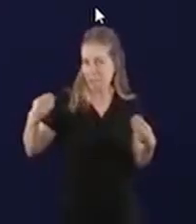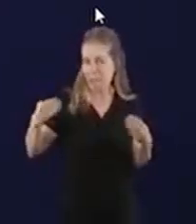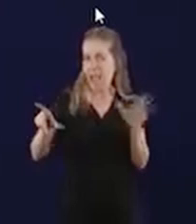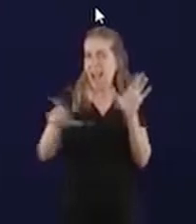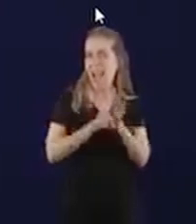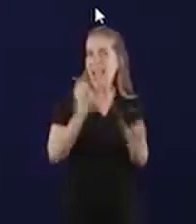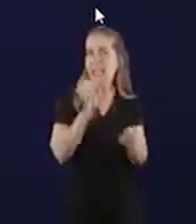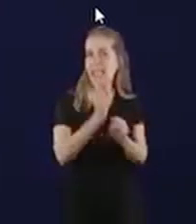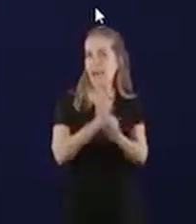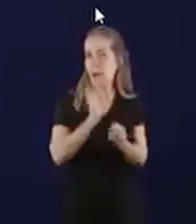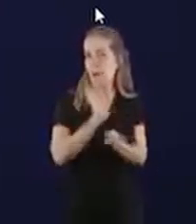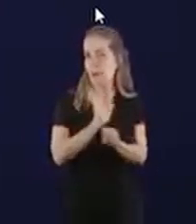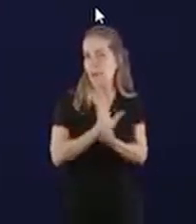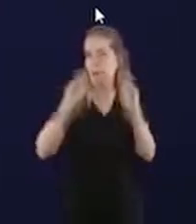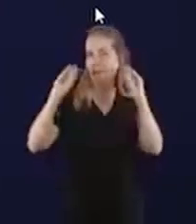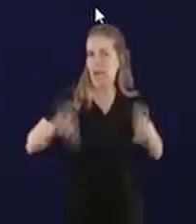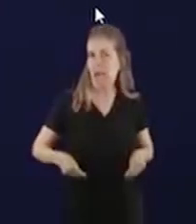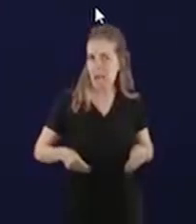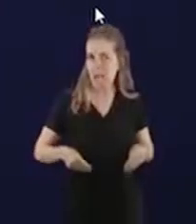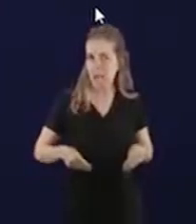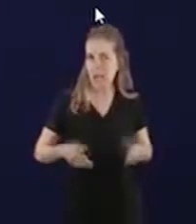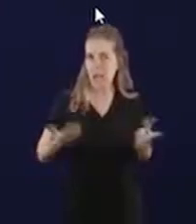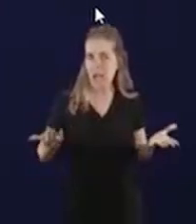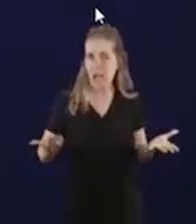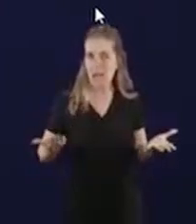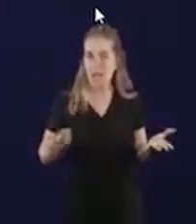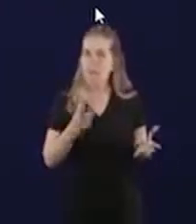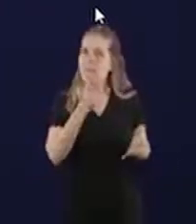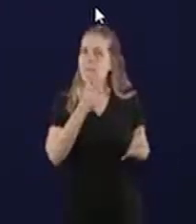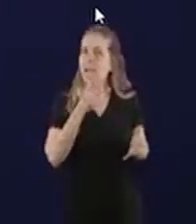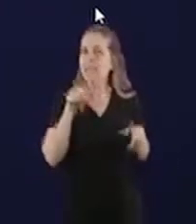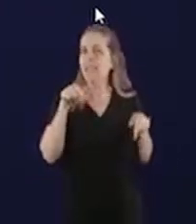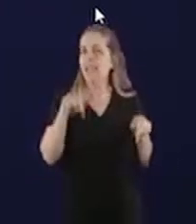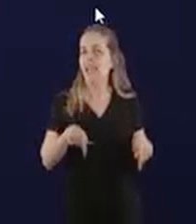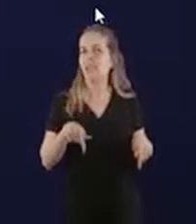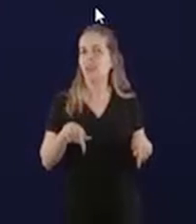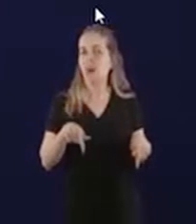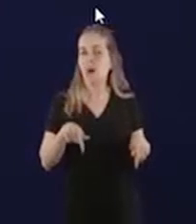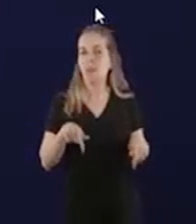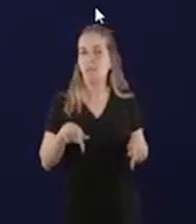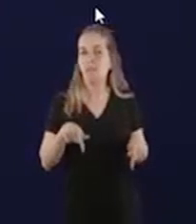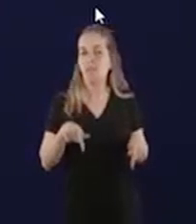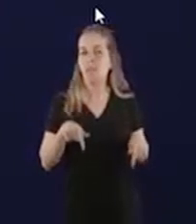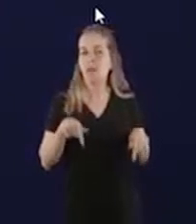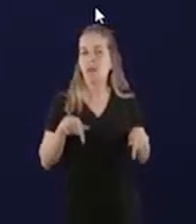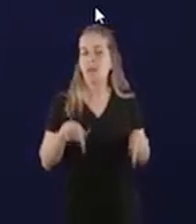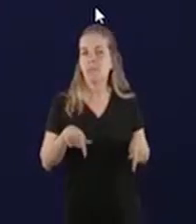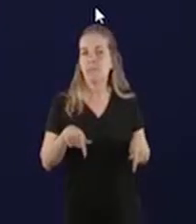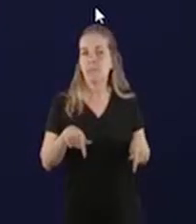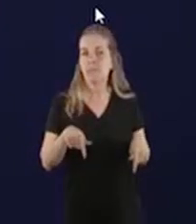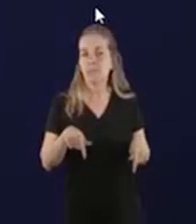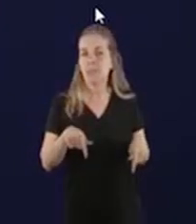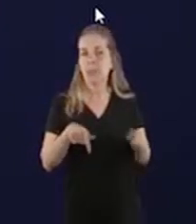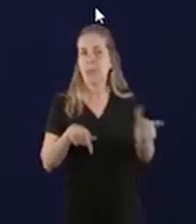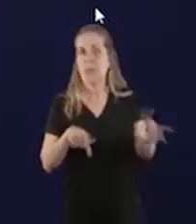laboral o parte de ella y me parece que esta cuestión de eh los